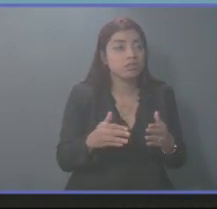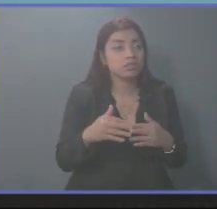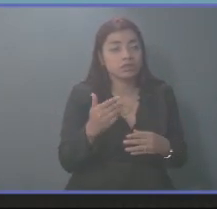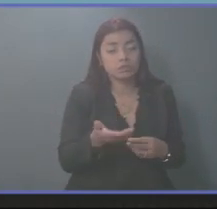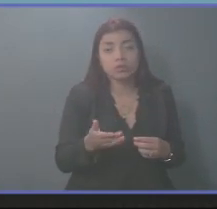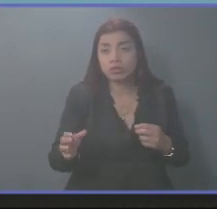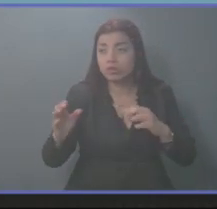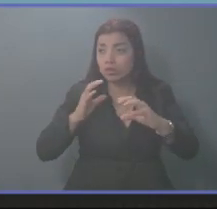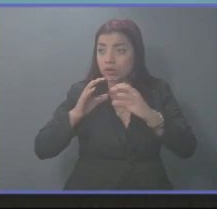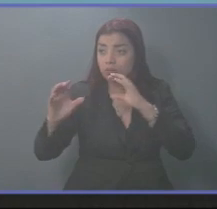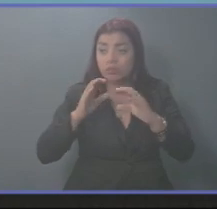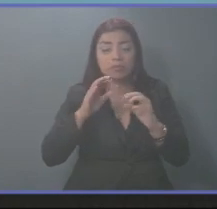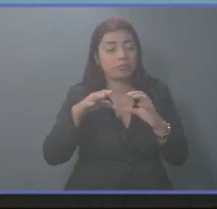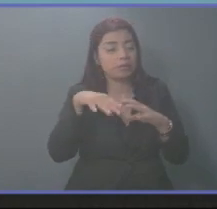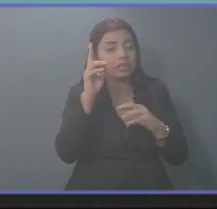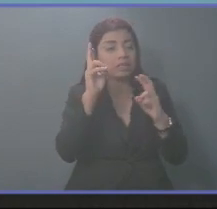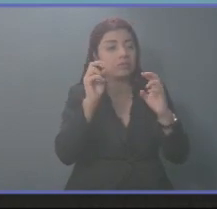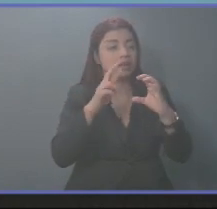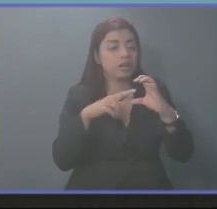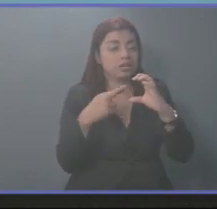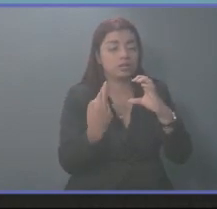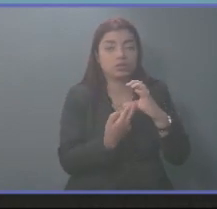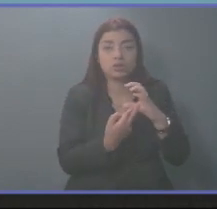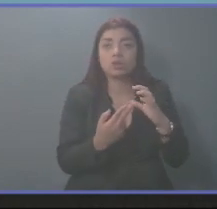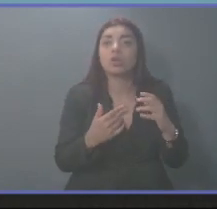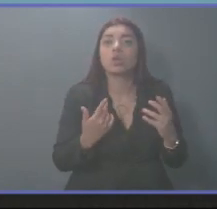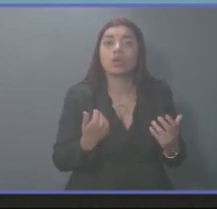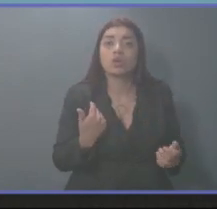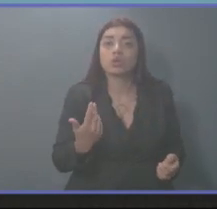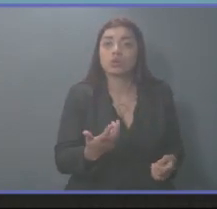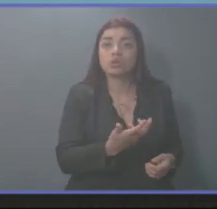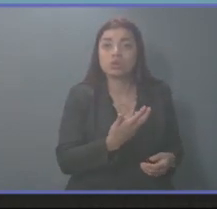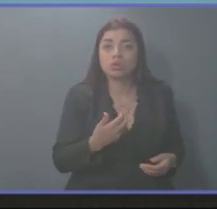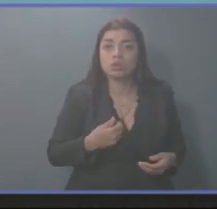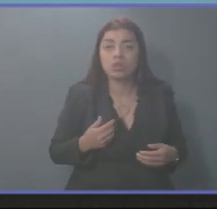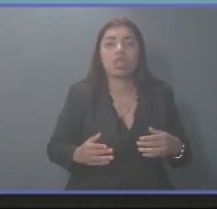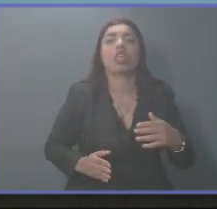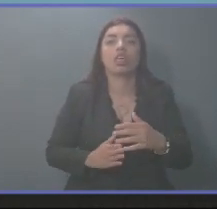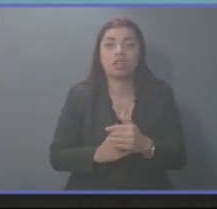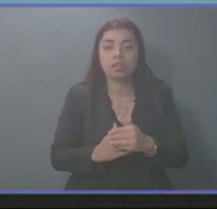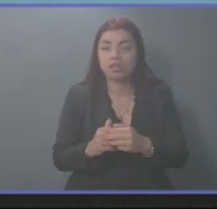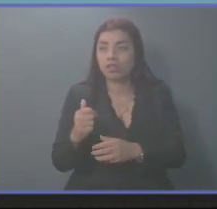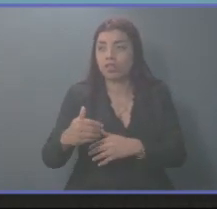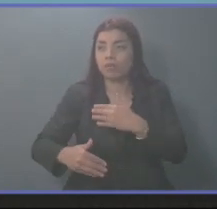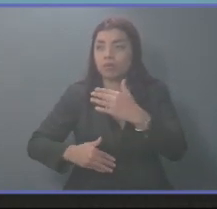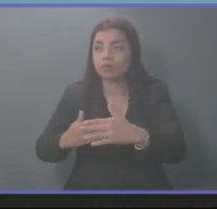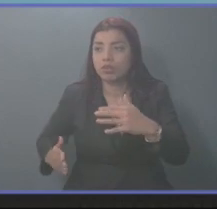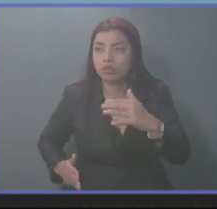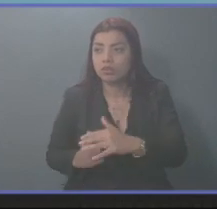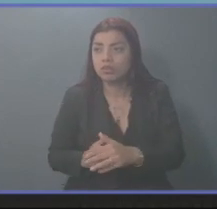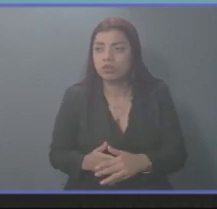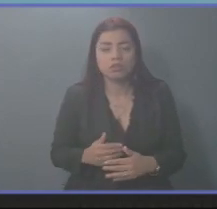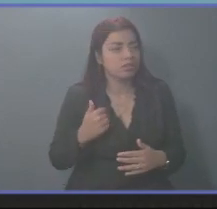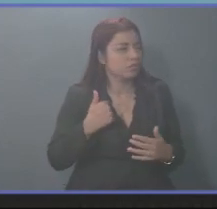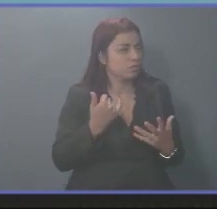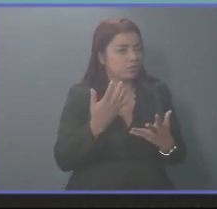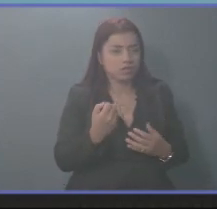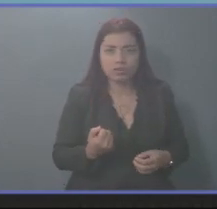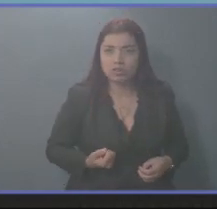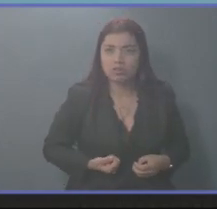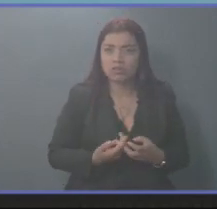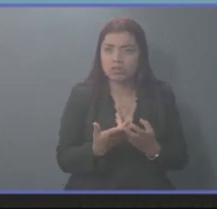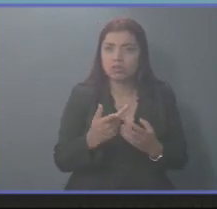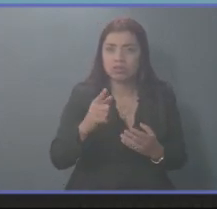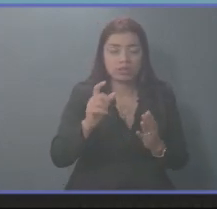medios y principalmente en redes sociales el tema de que estamos poniendo trabas al proceso. Yo quiero decir que el caso